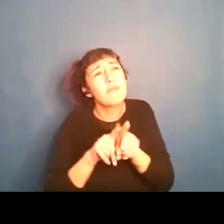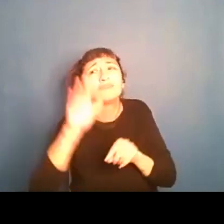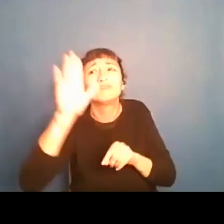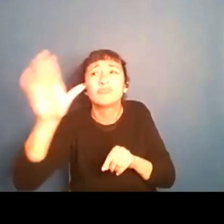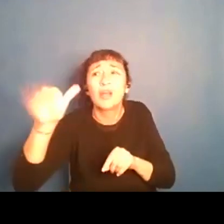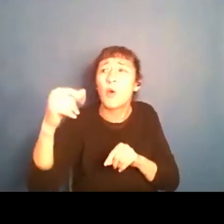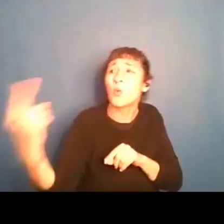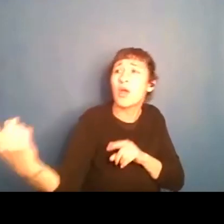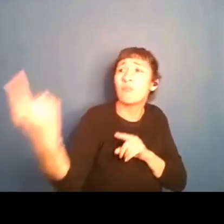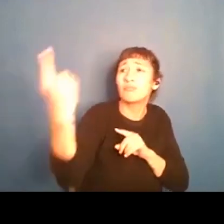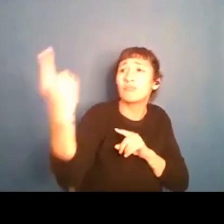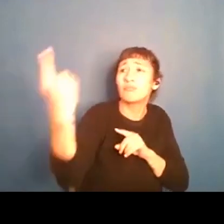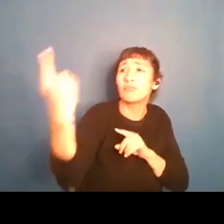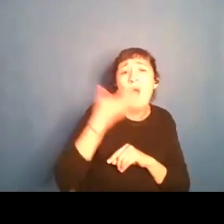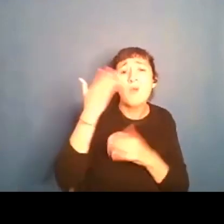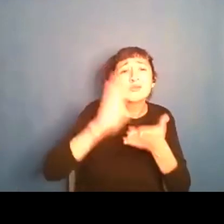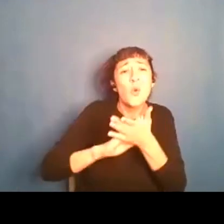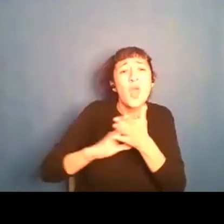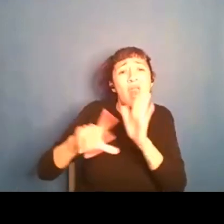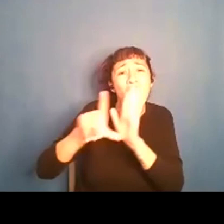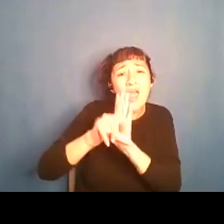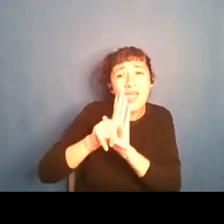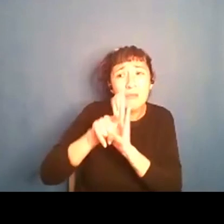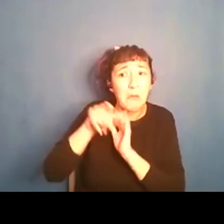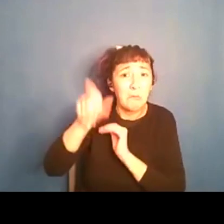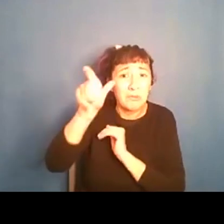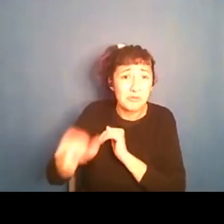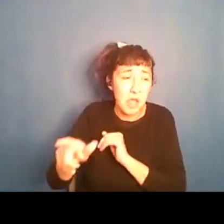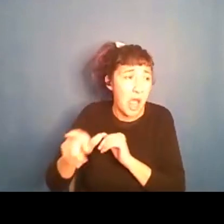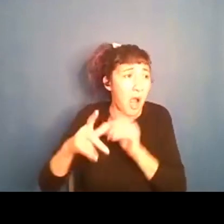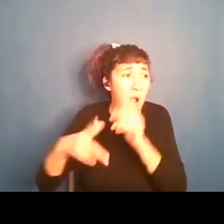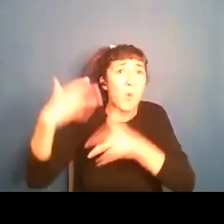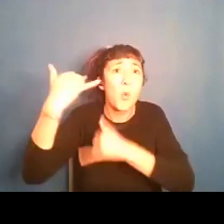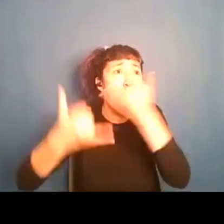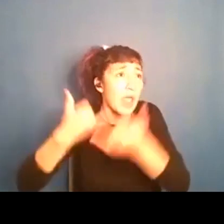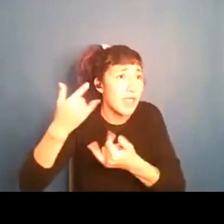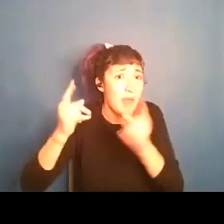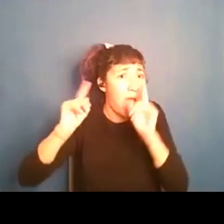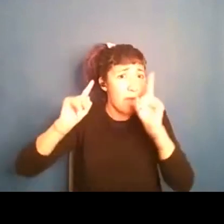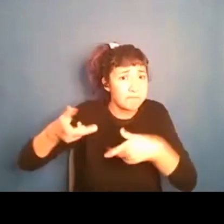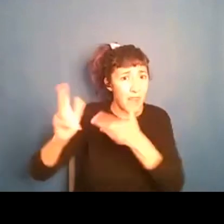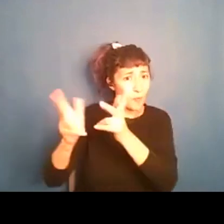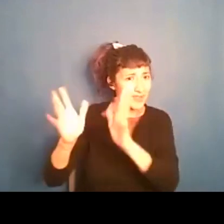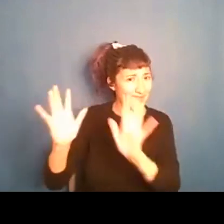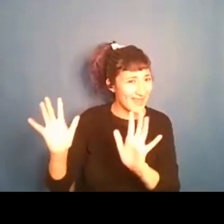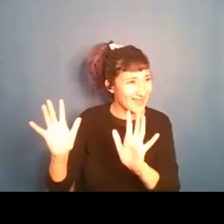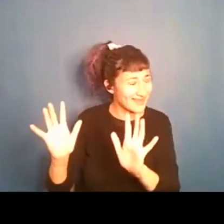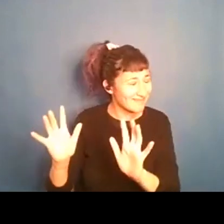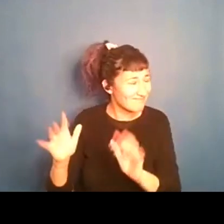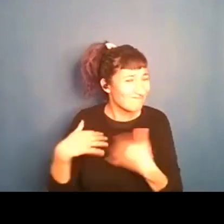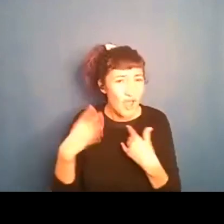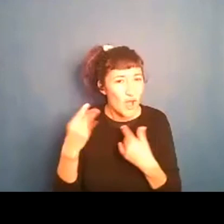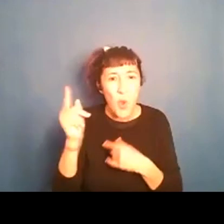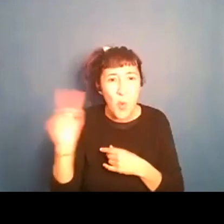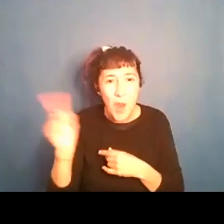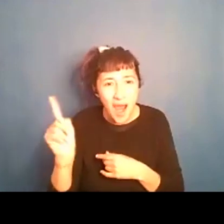ley y que esa persona no sea usuaria de lengua de señas, porque el punto no es,